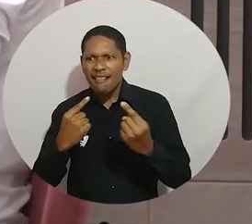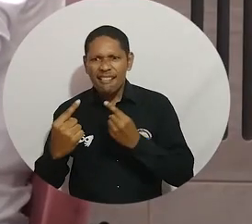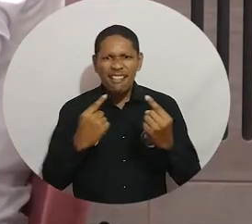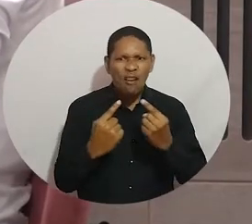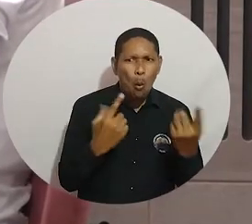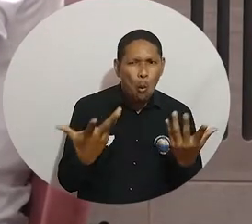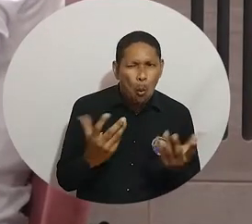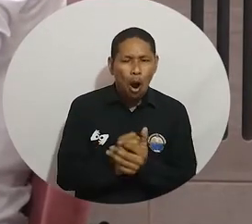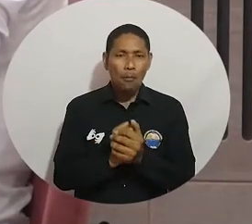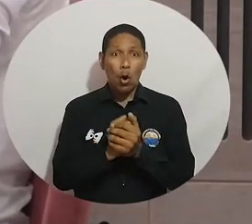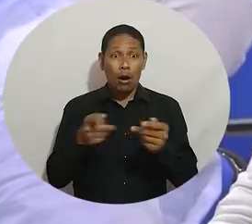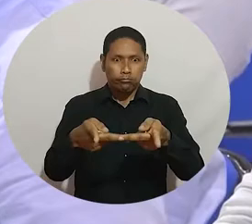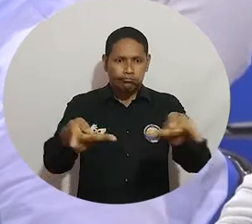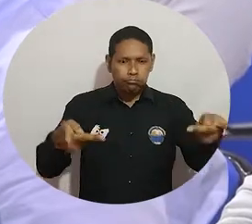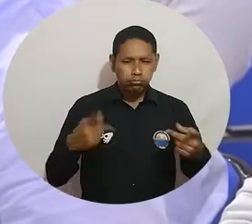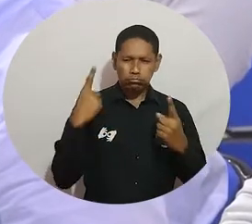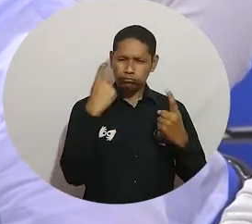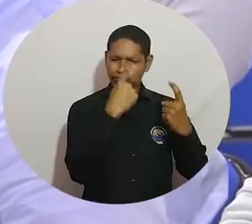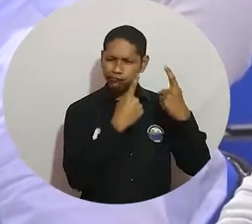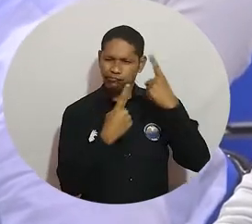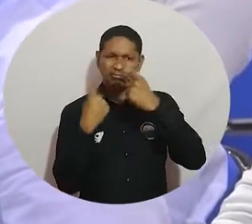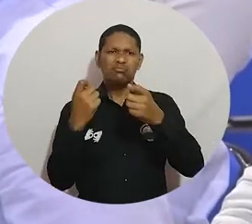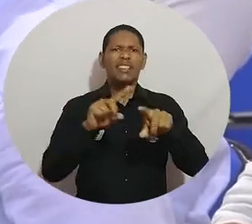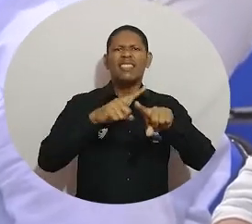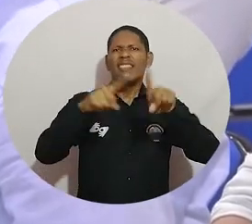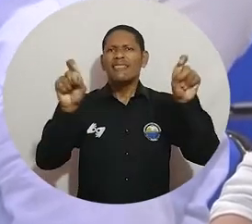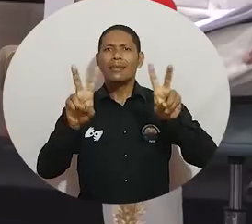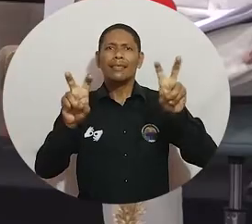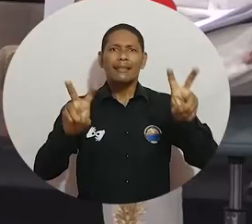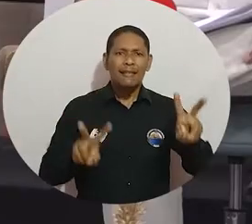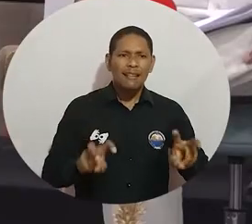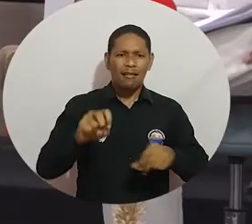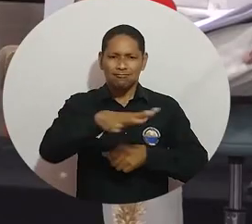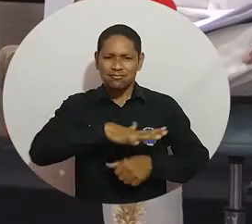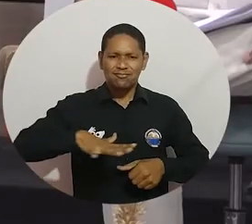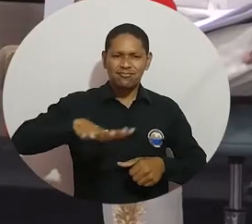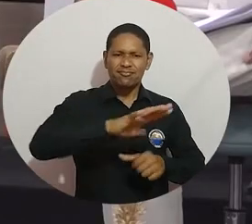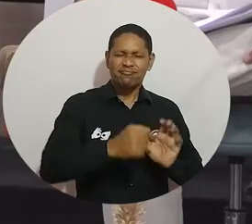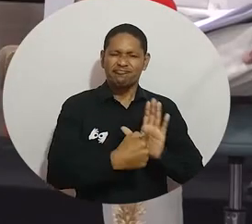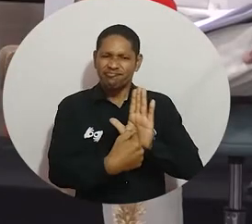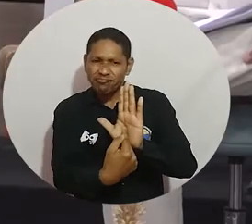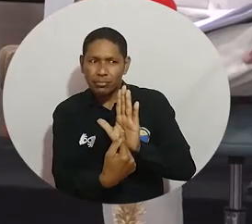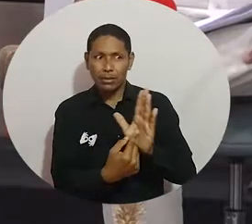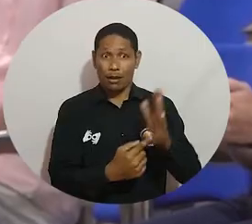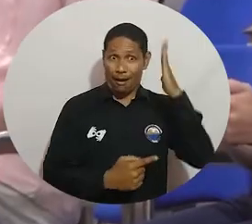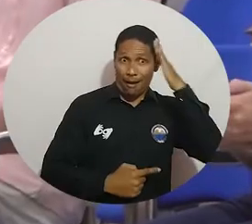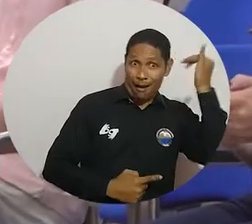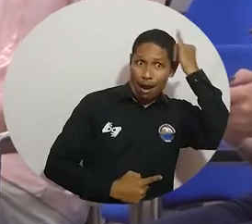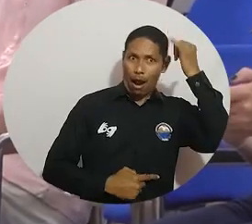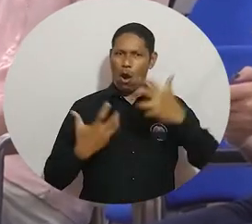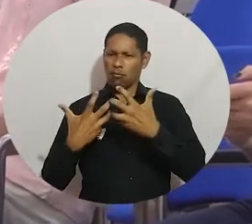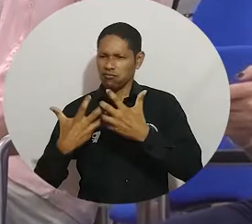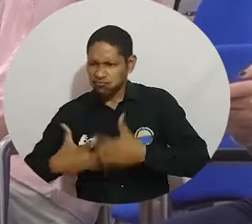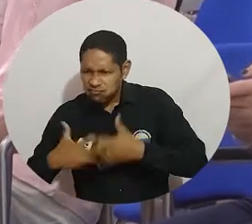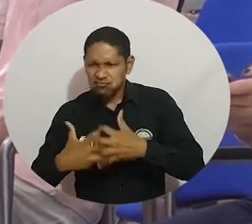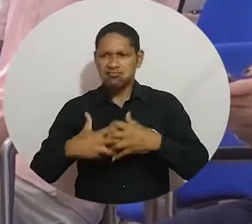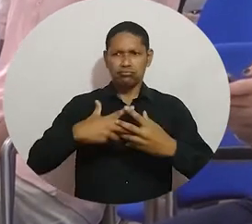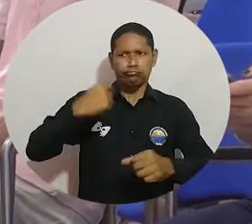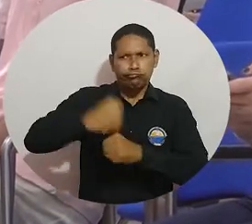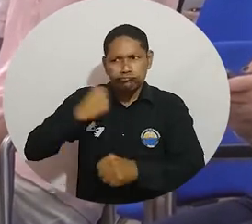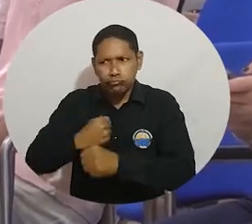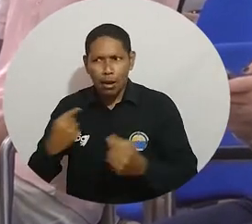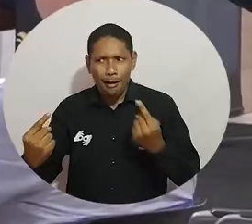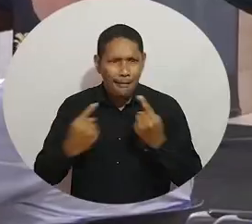regional de las oportunidades, un espacio de análisis sobre temas de región y donde el diálogo entre la academia y el sector productivo